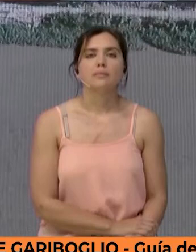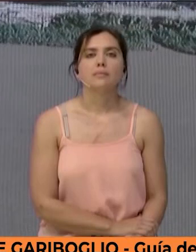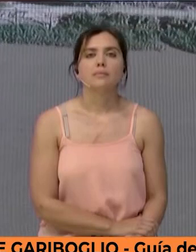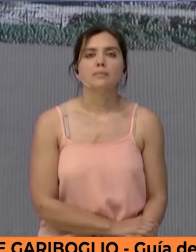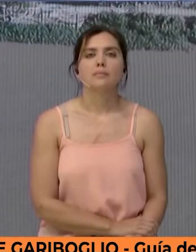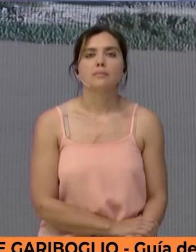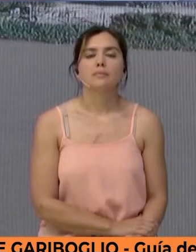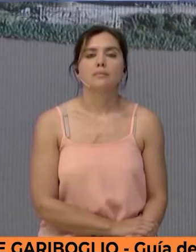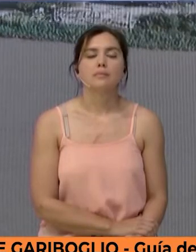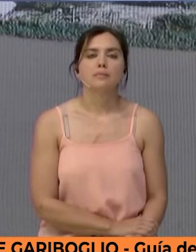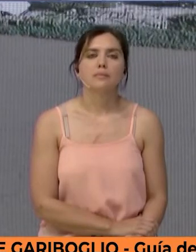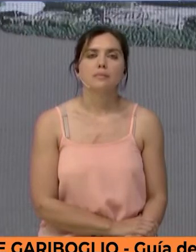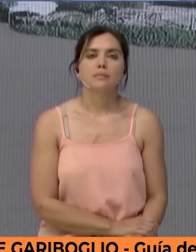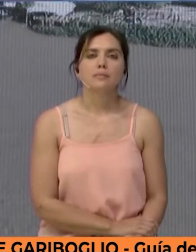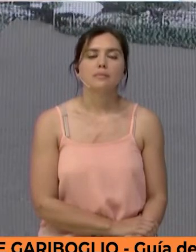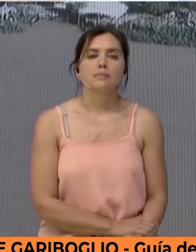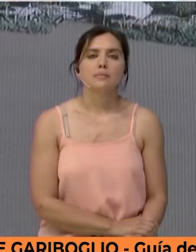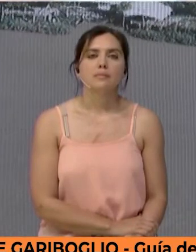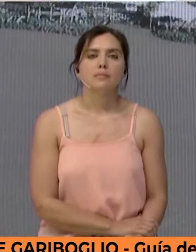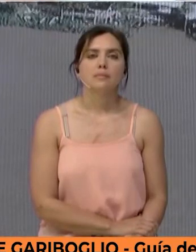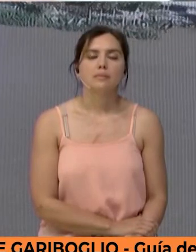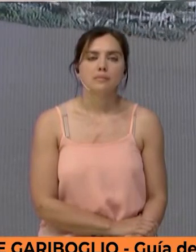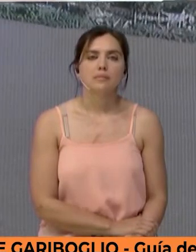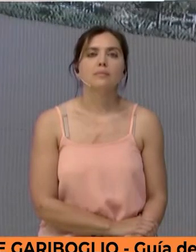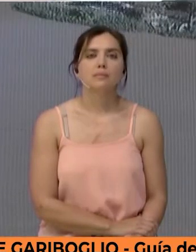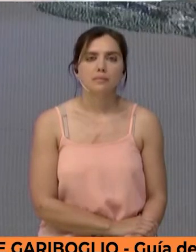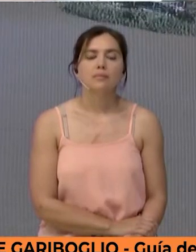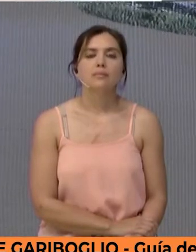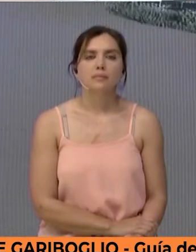Cuando tenemos una isla muy seca, nosotros decimos que la vegetación